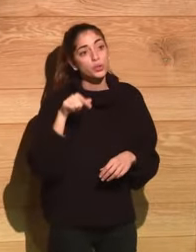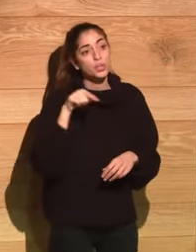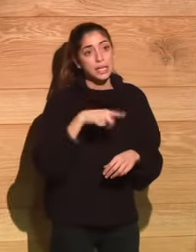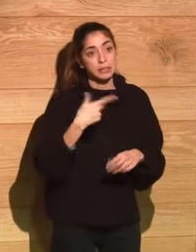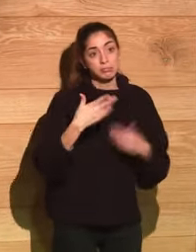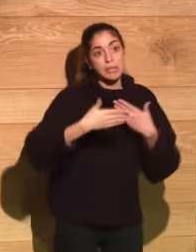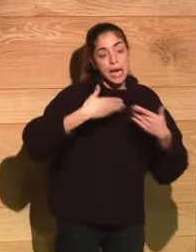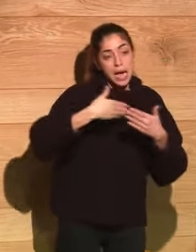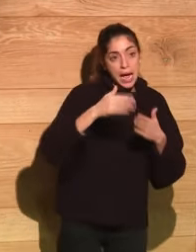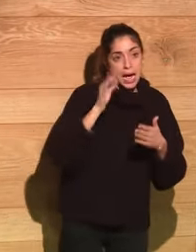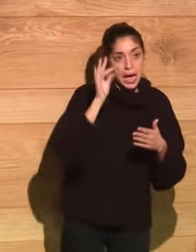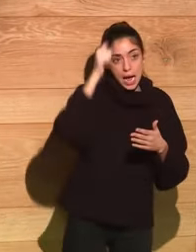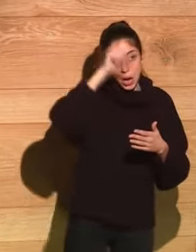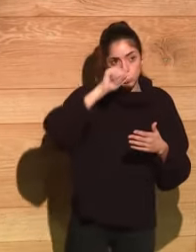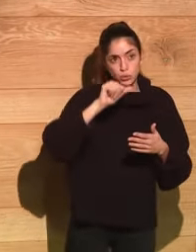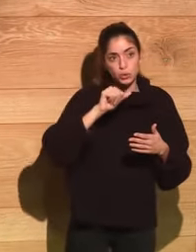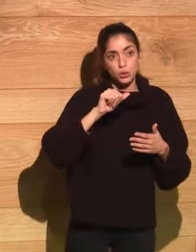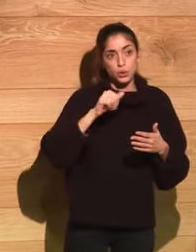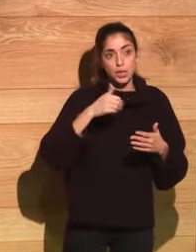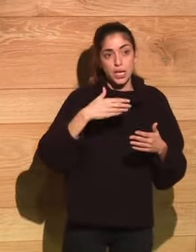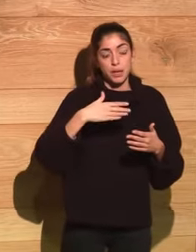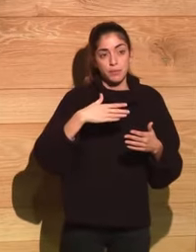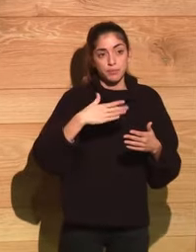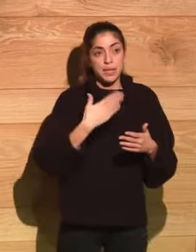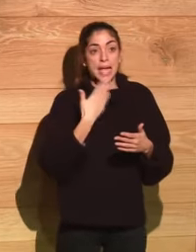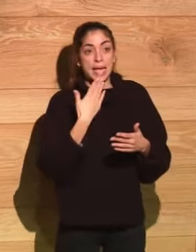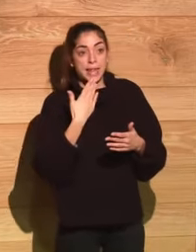ser, que tiene la edad de hecho de mi padre.